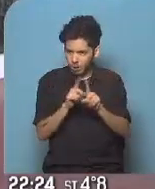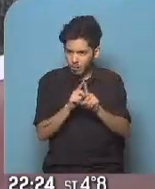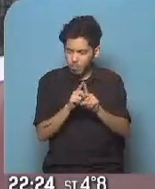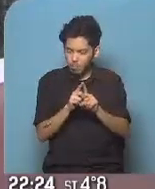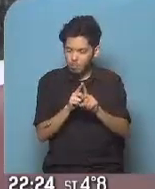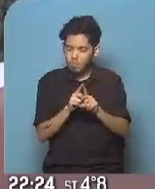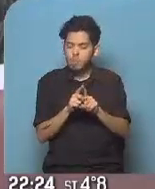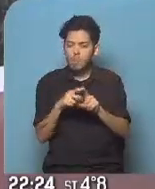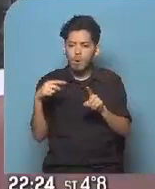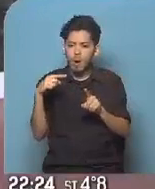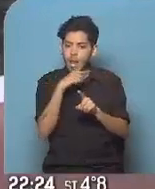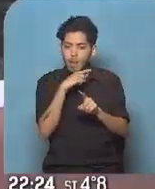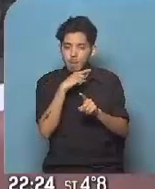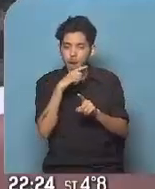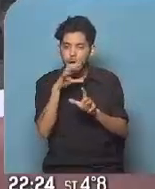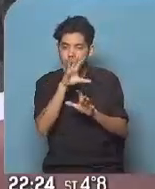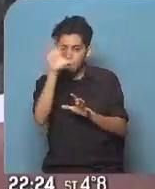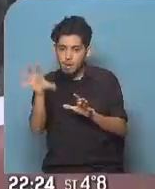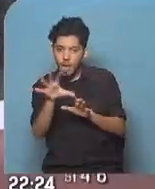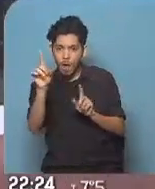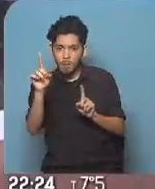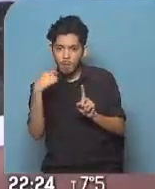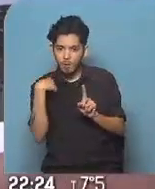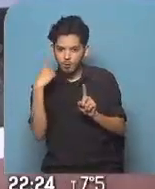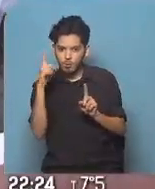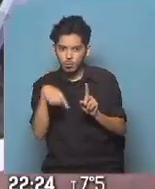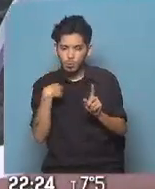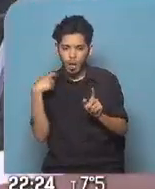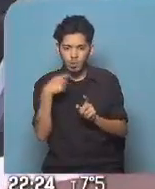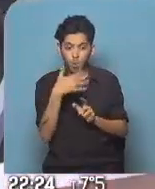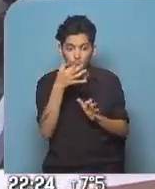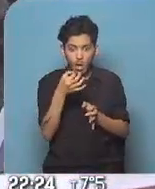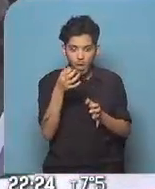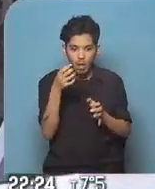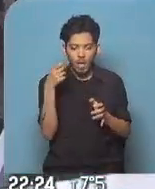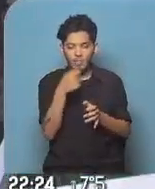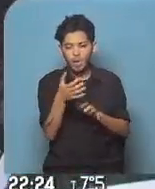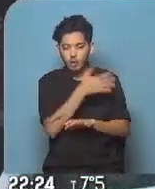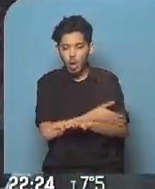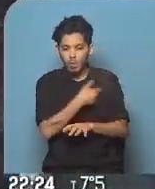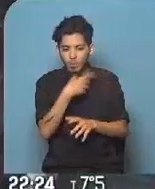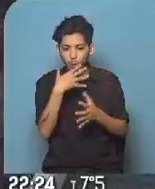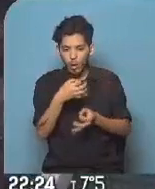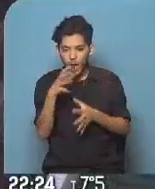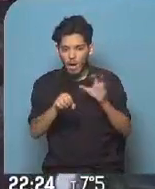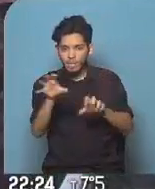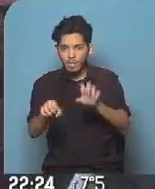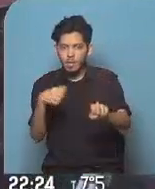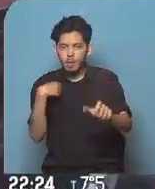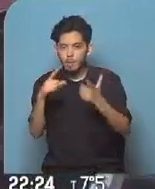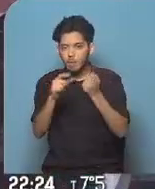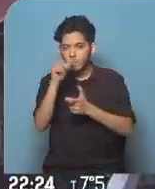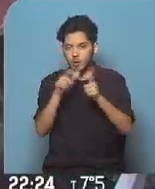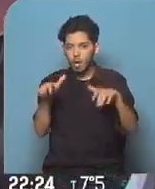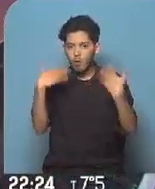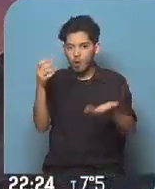Oriental. En este caso se trata de un crimen que derivó en una verdadera cacería de inmigrantes, algo realmente preocupante porque esa cacería de